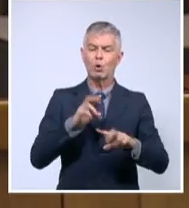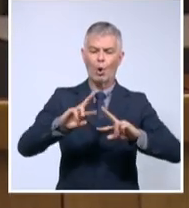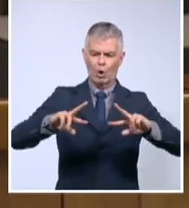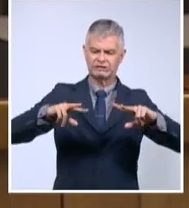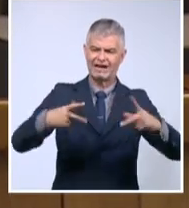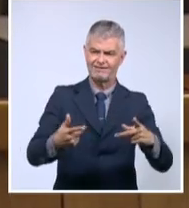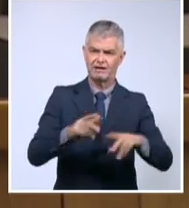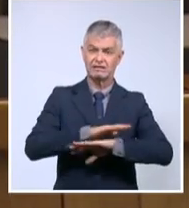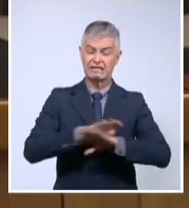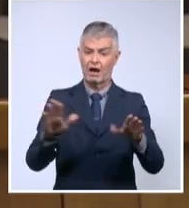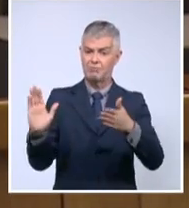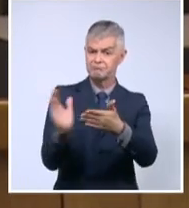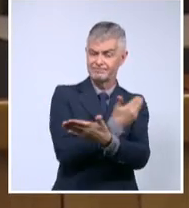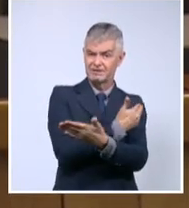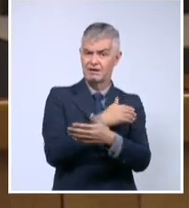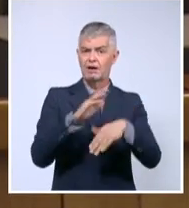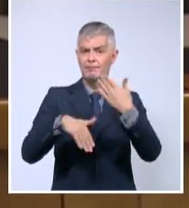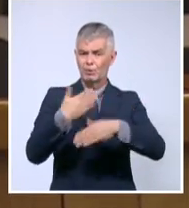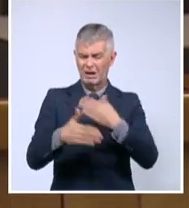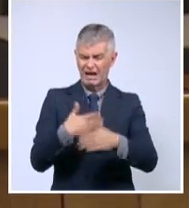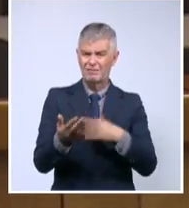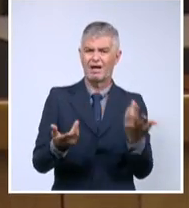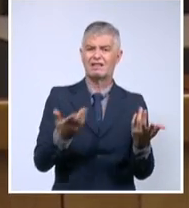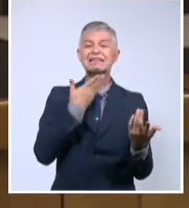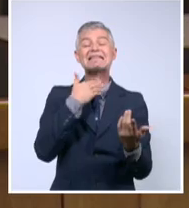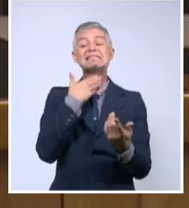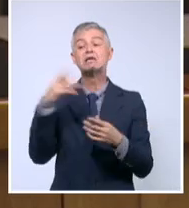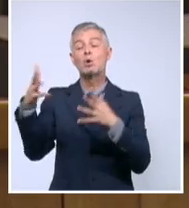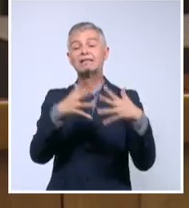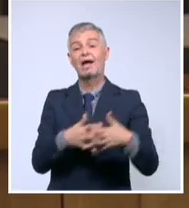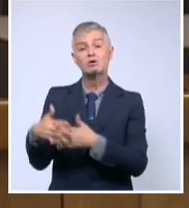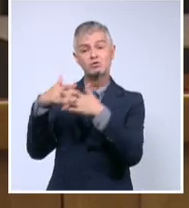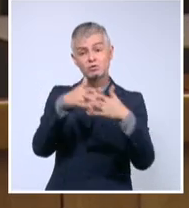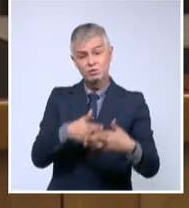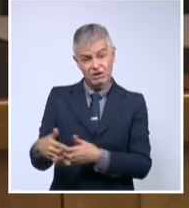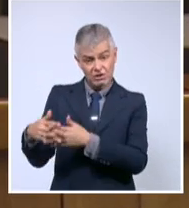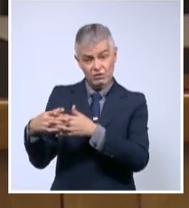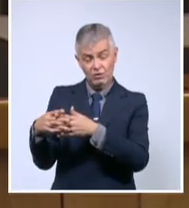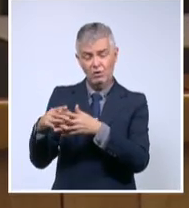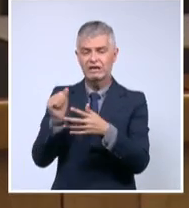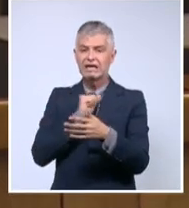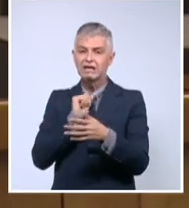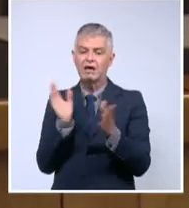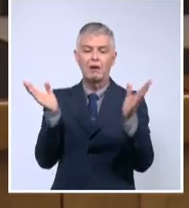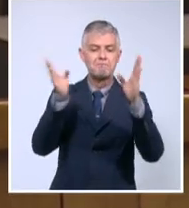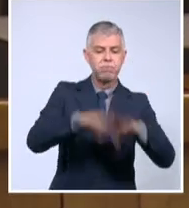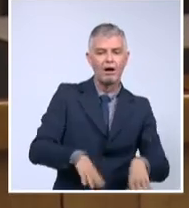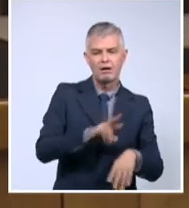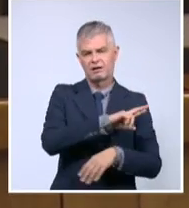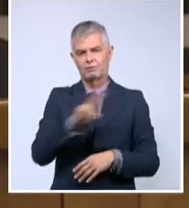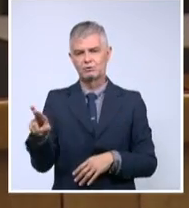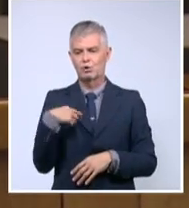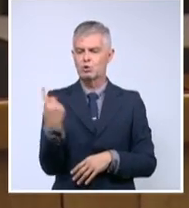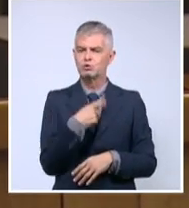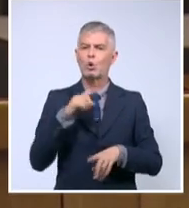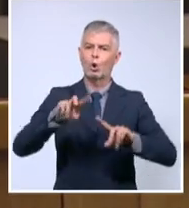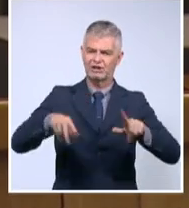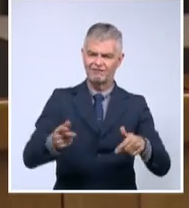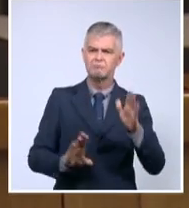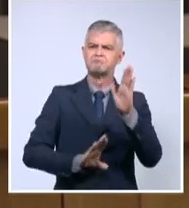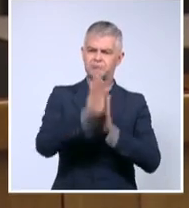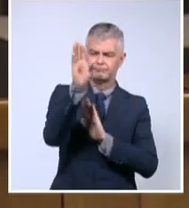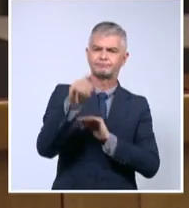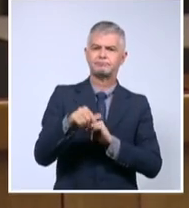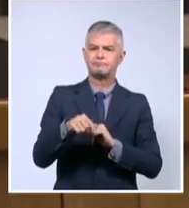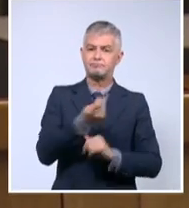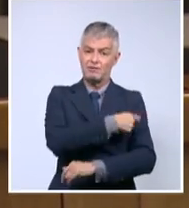y desarticulado las más perversas intenciones del imperio para destruir la revolución. El pueblo se ha crecido en este